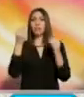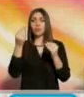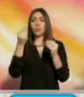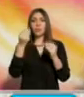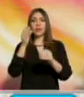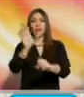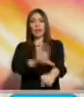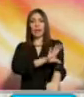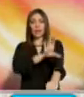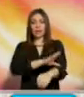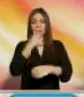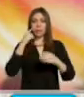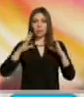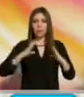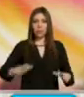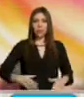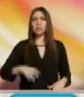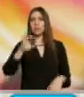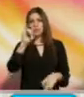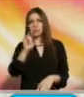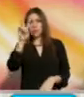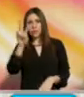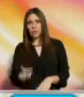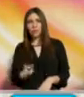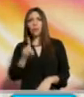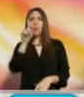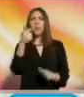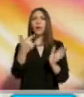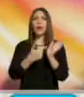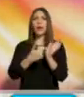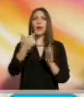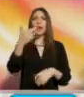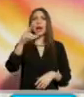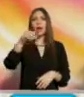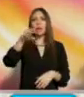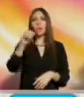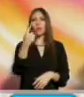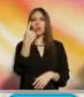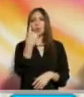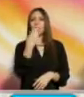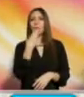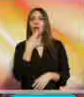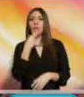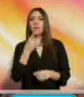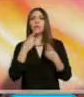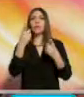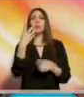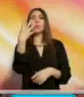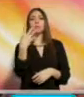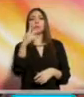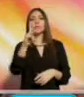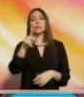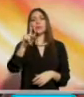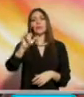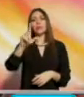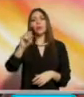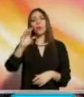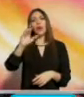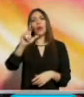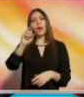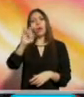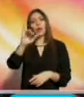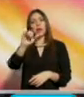que nos llenan de energía. Imagínense ustedes, 1 gramo de azúcar nos da 4 kilocalorías, 1 gramo de grasa nos da más del doble, nos da